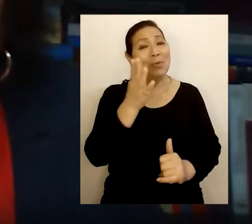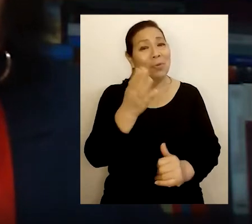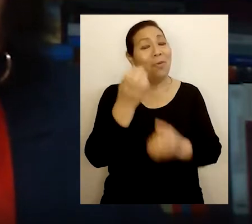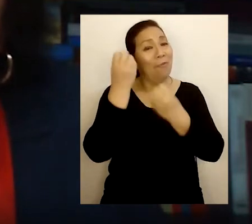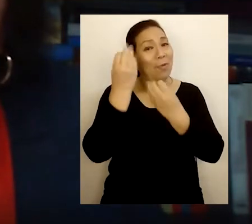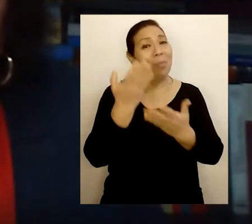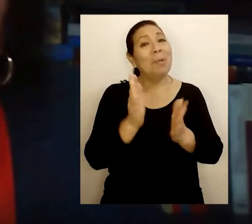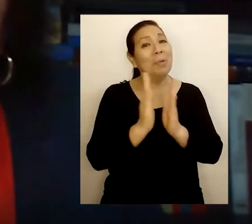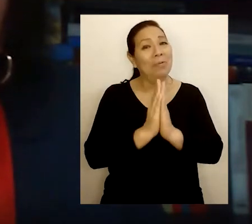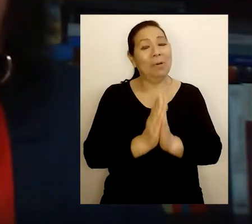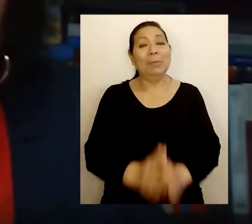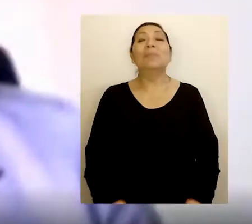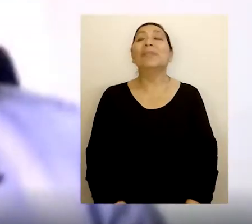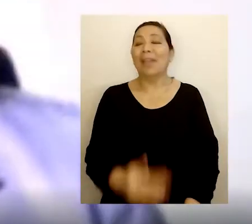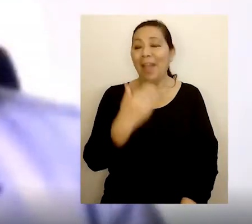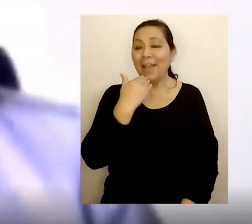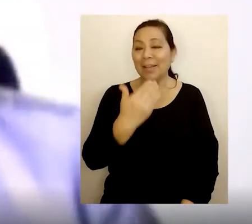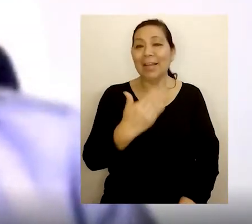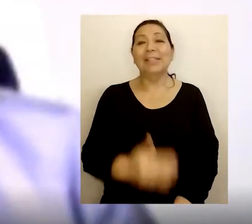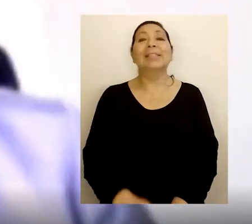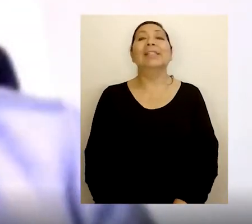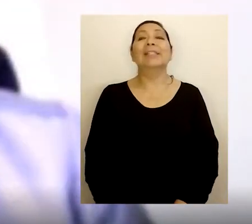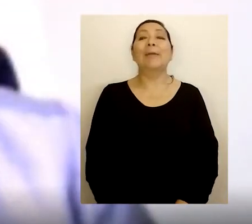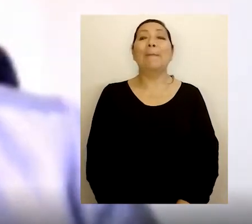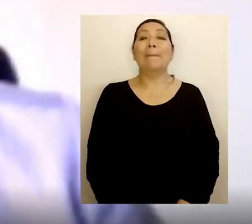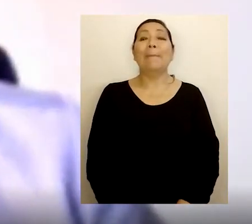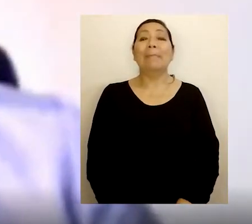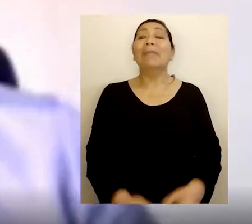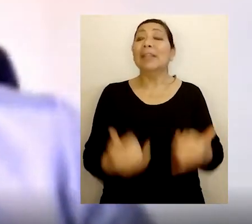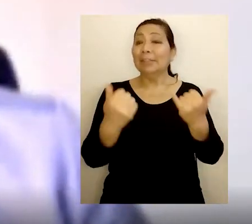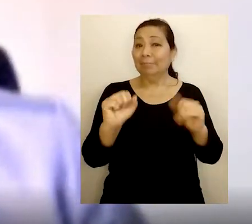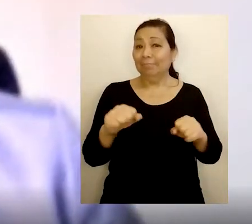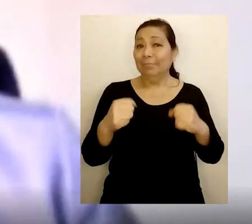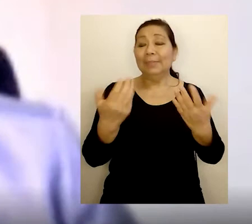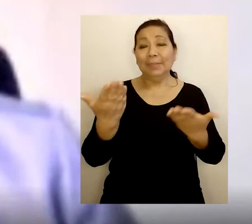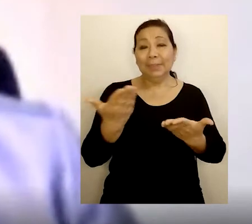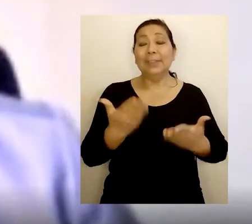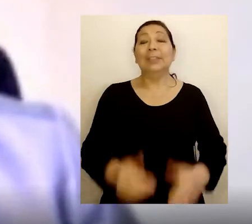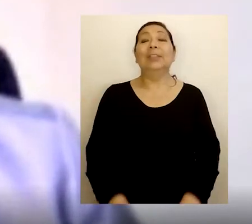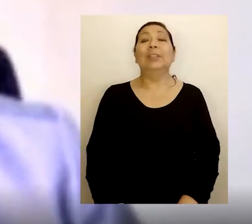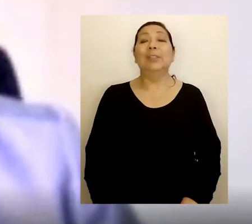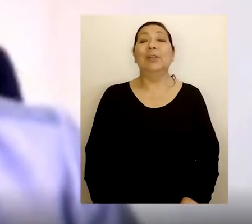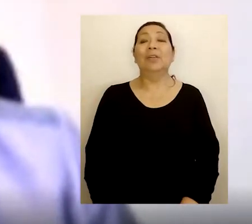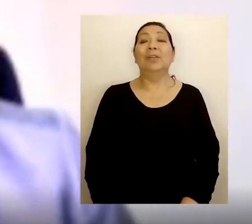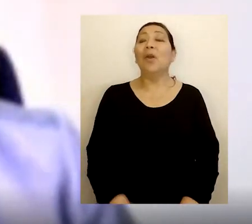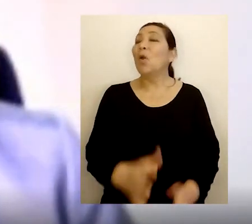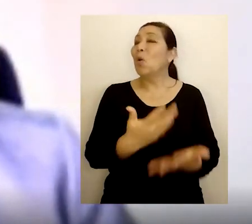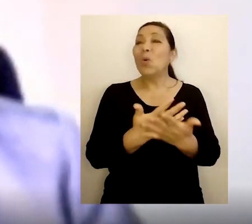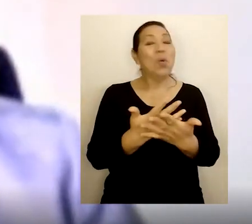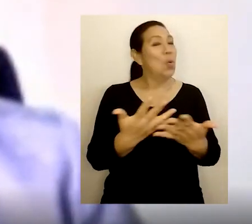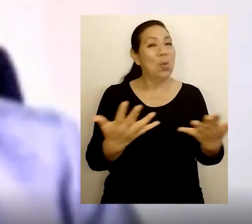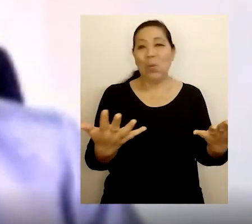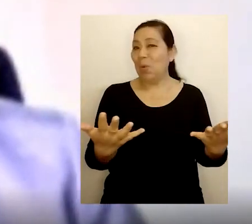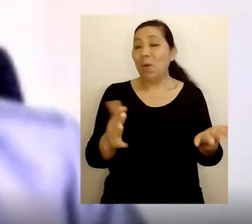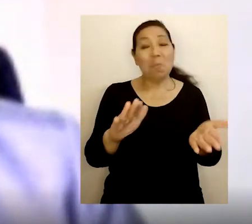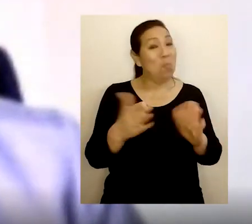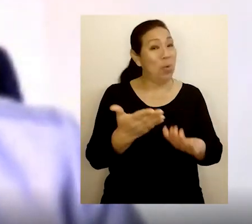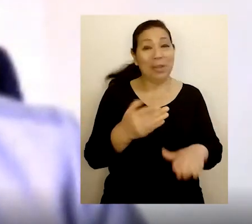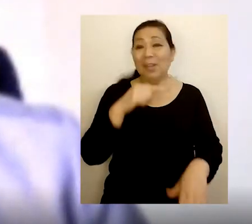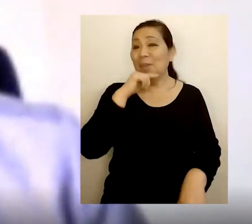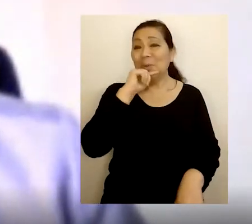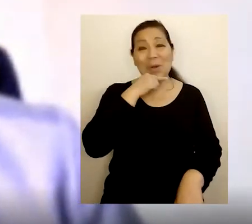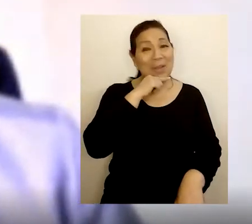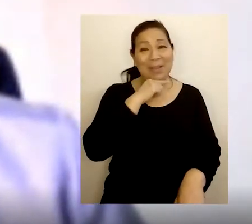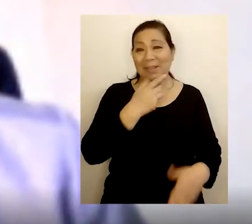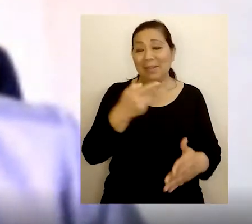¿ya? 2 minutos. Muchas gracias, presidenta. En efecto, en este caso, no existe la muerte de una mujer